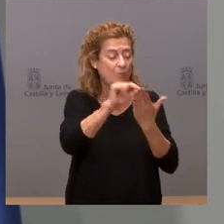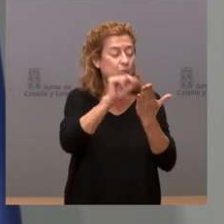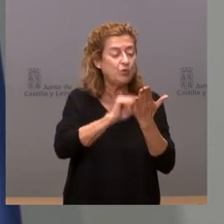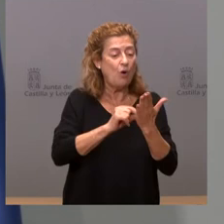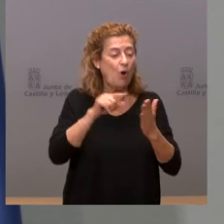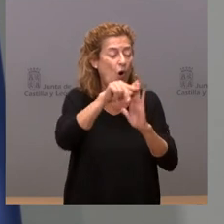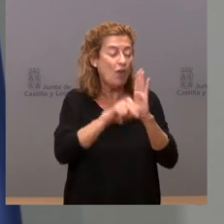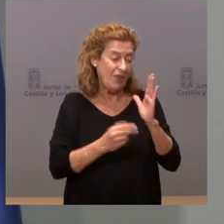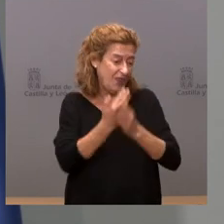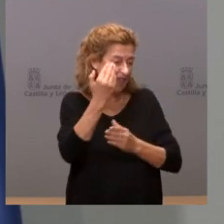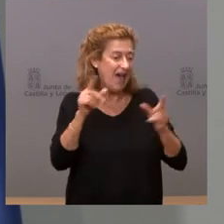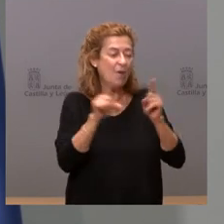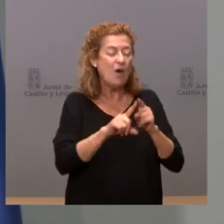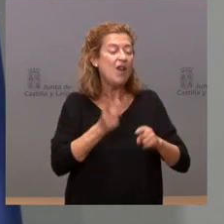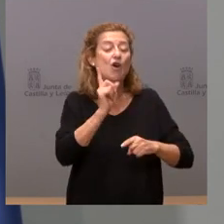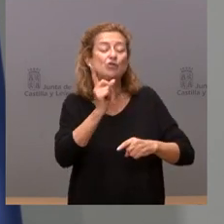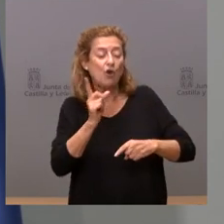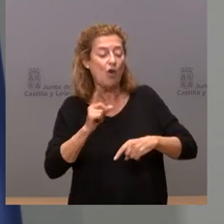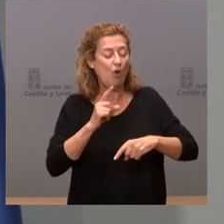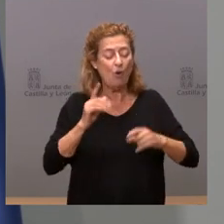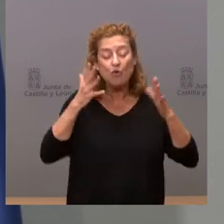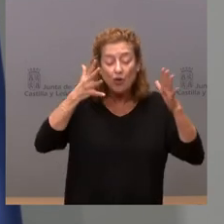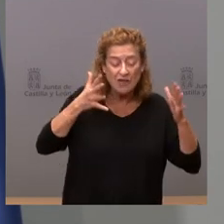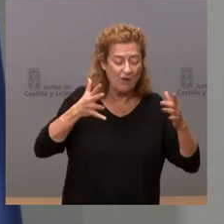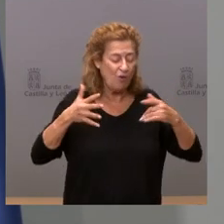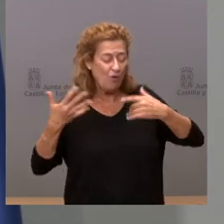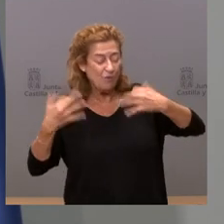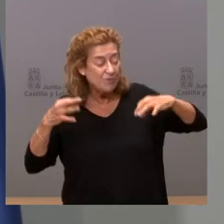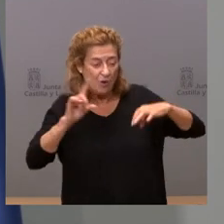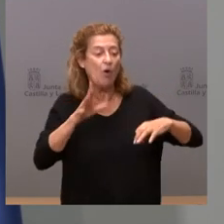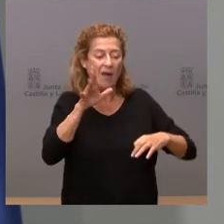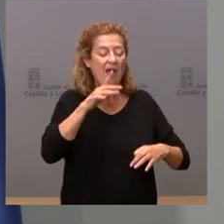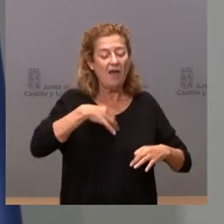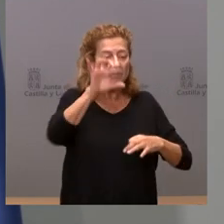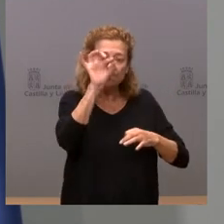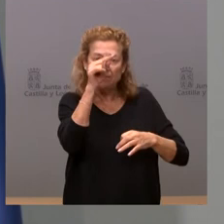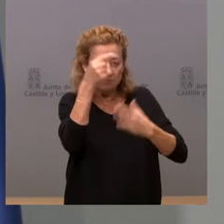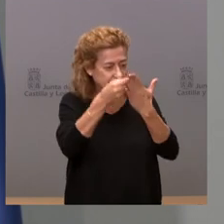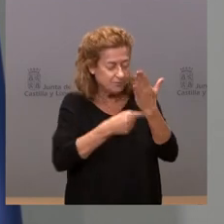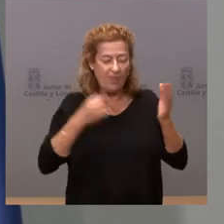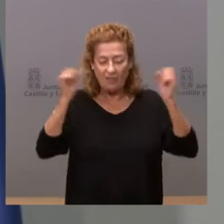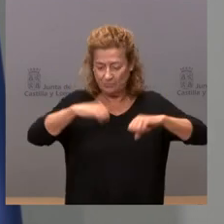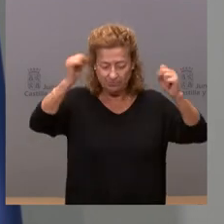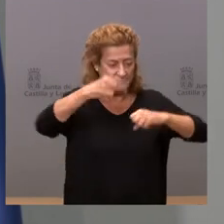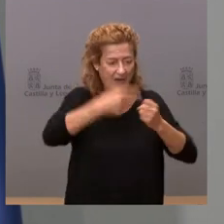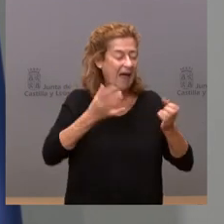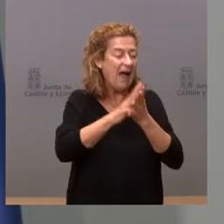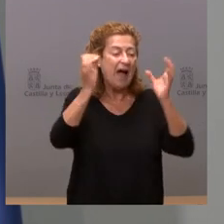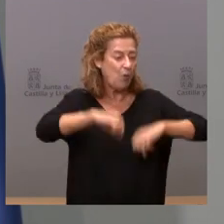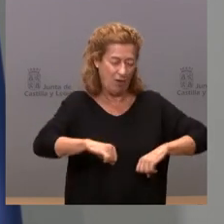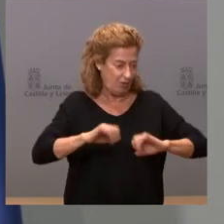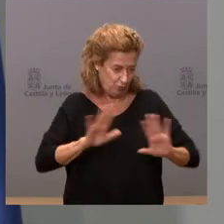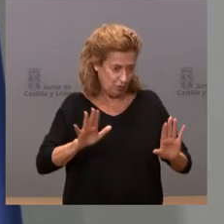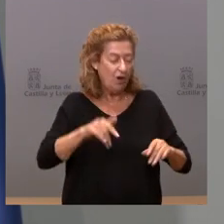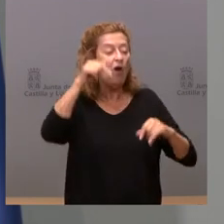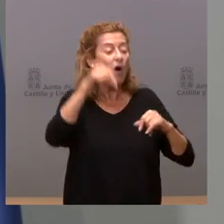mero consejo deliberativo sino un consejo de toma de decisiones y con orden del día y con una serie de acuerdos que hoy han